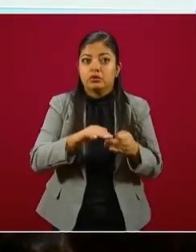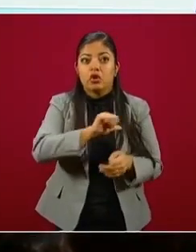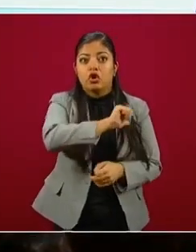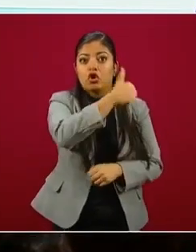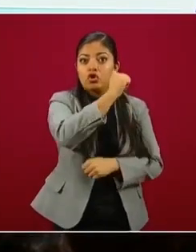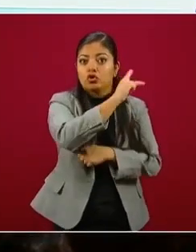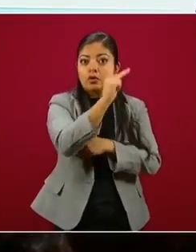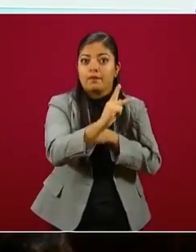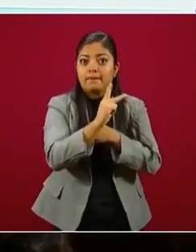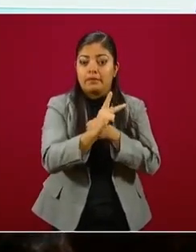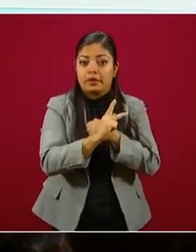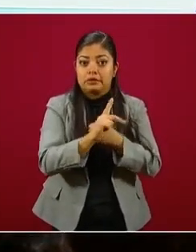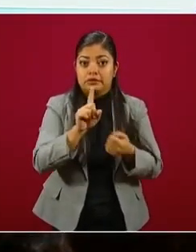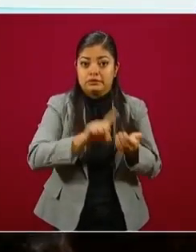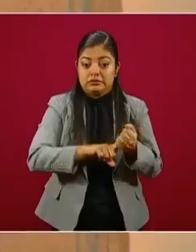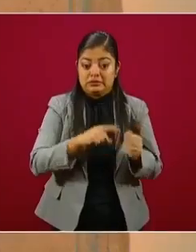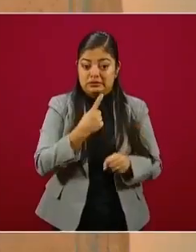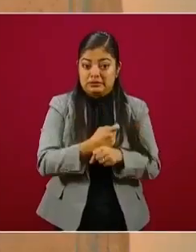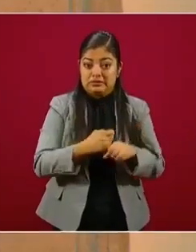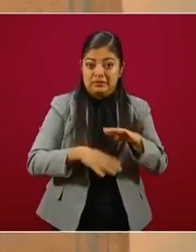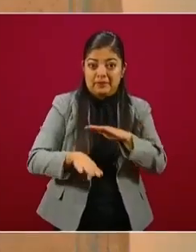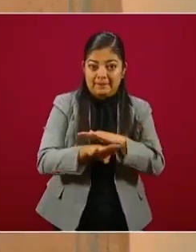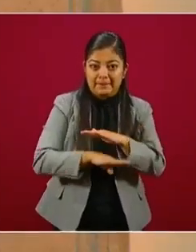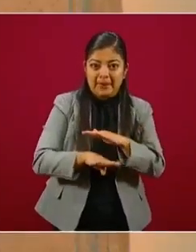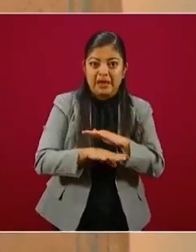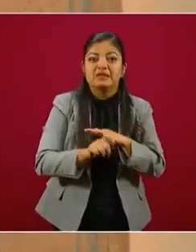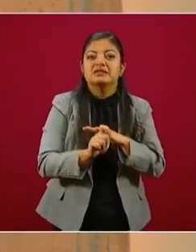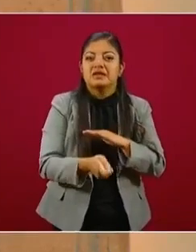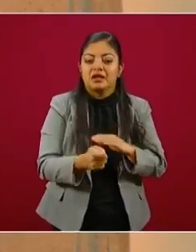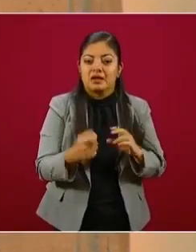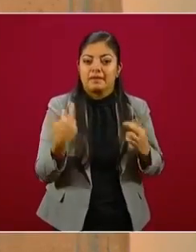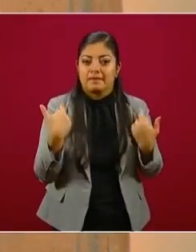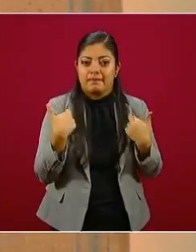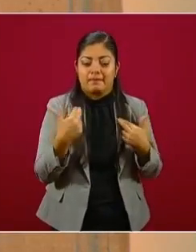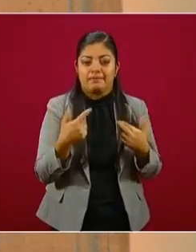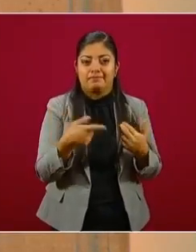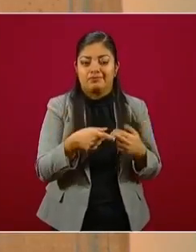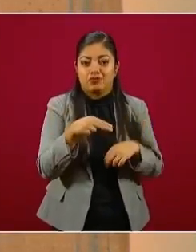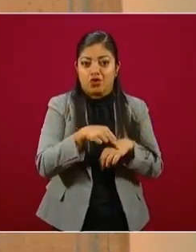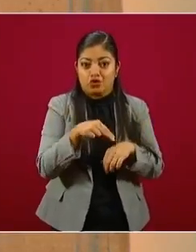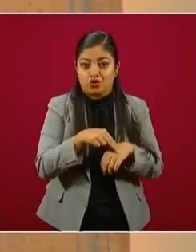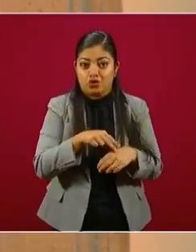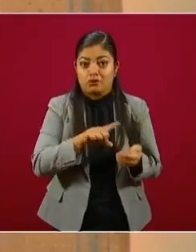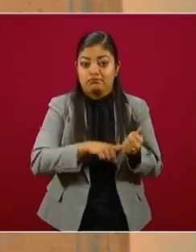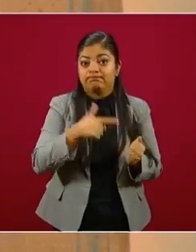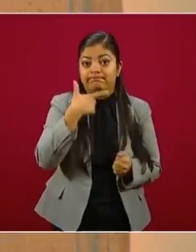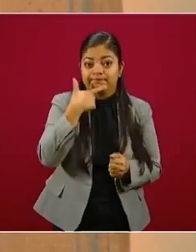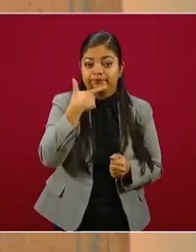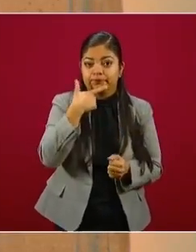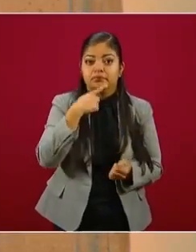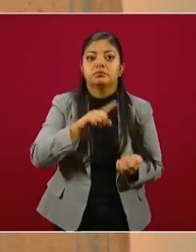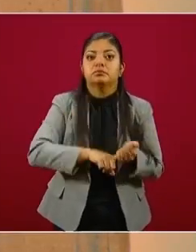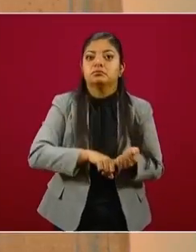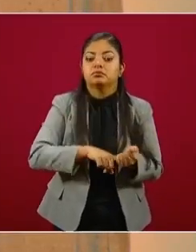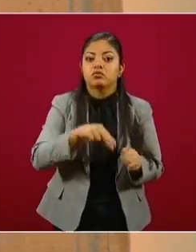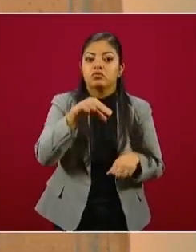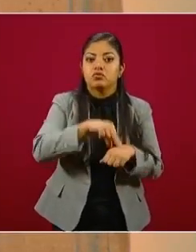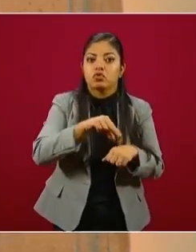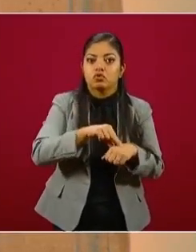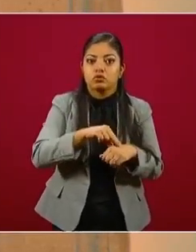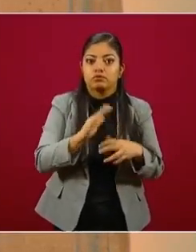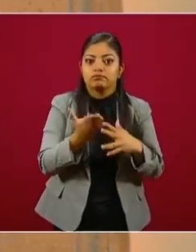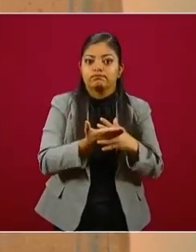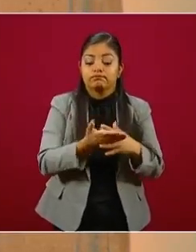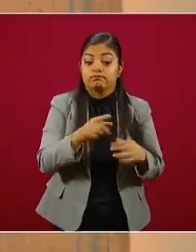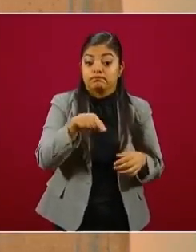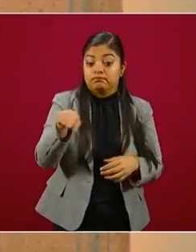atención médica y sanitaria en general y preventiva de Inglaterra es con la mitad de sus médicos siendo